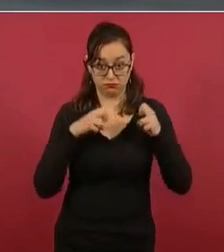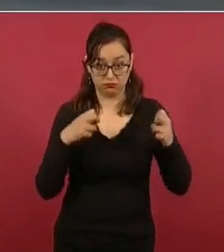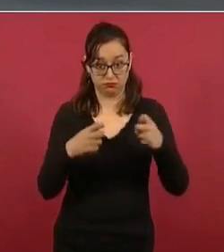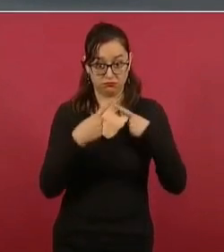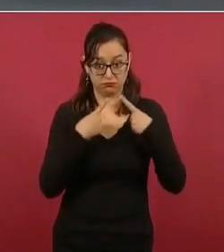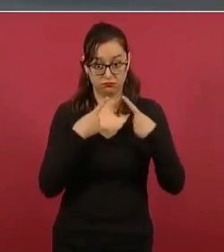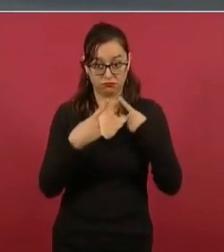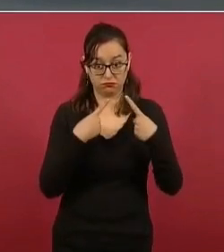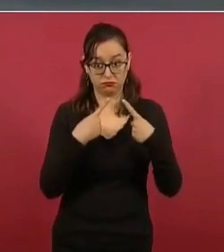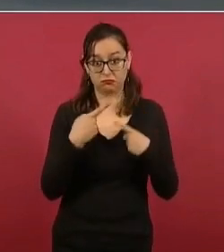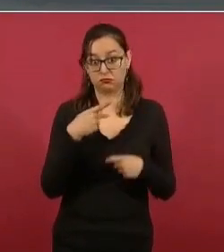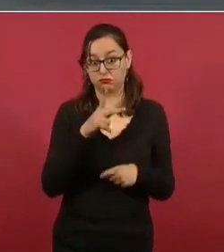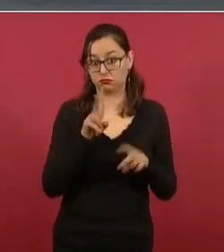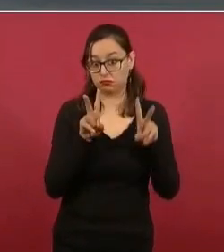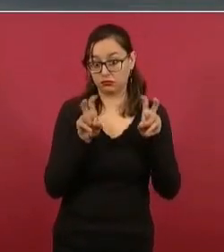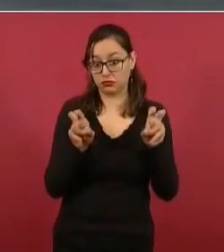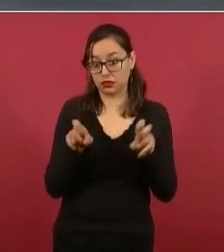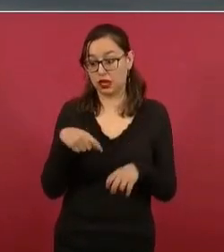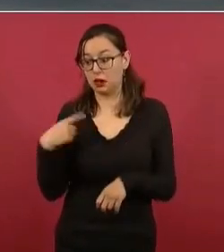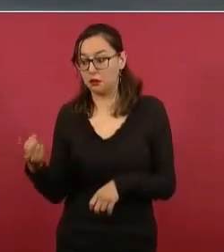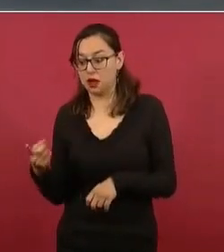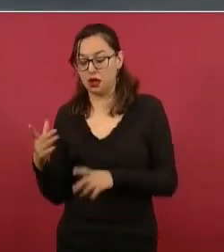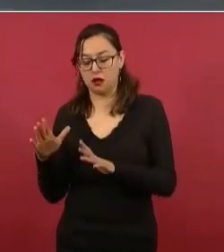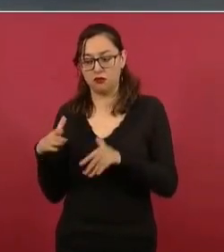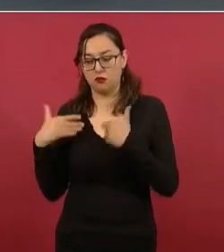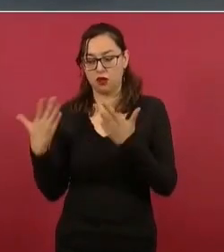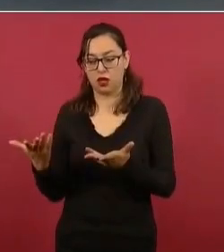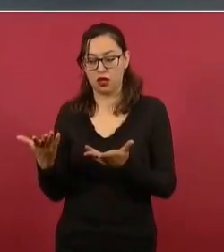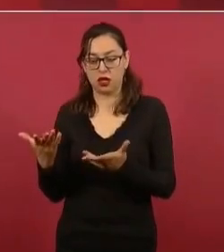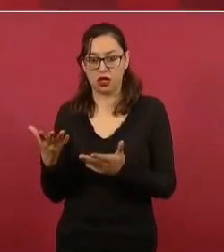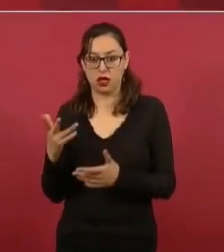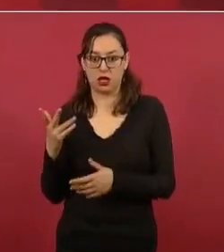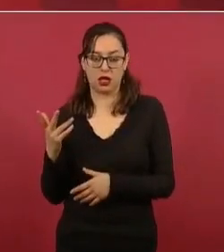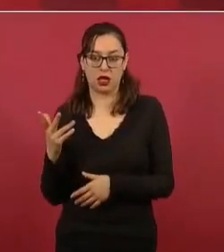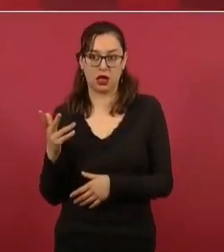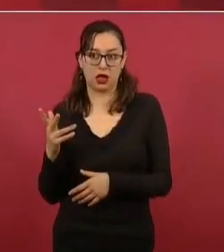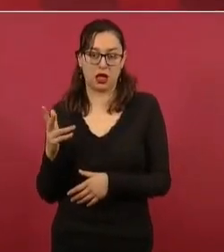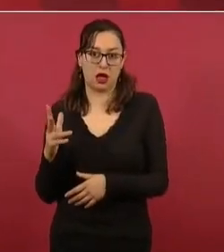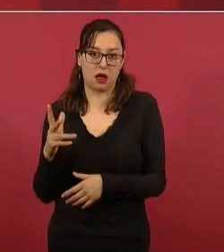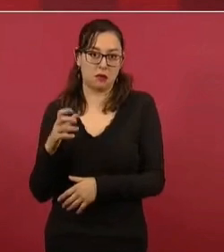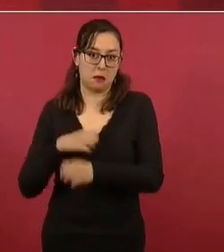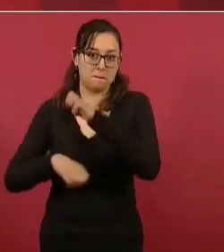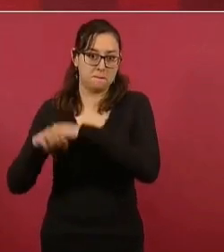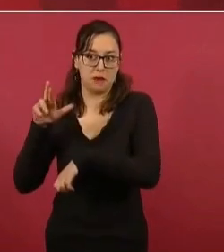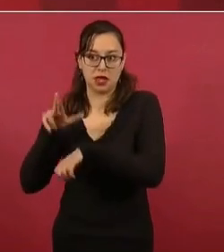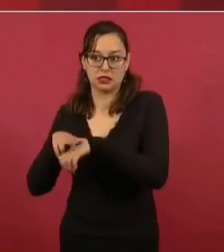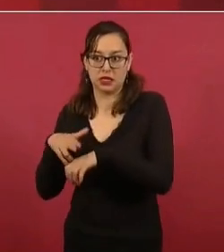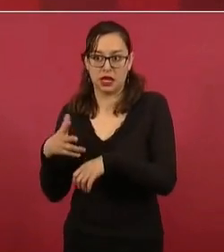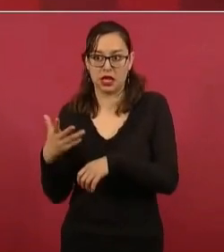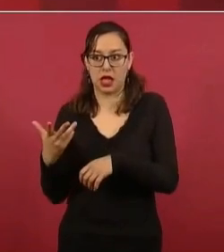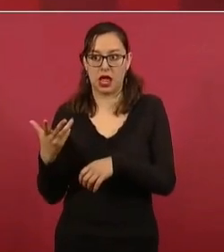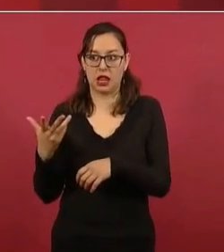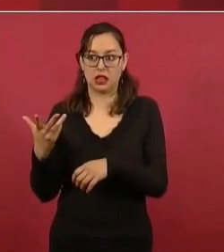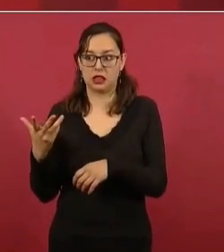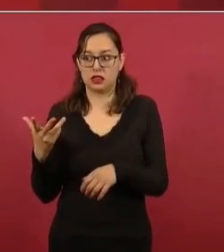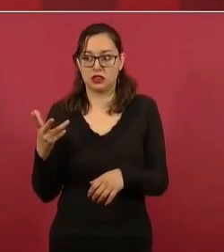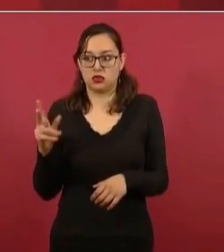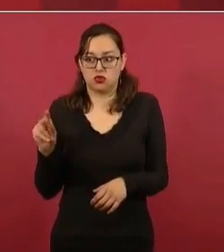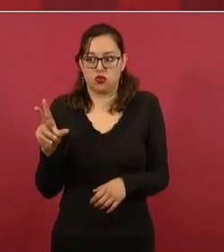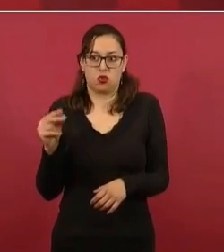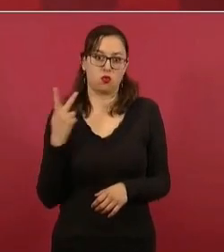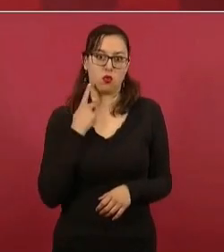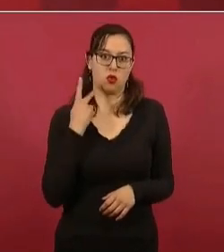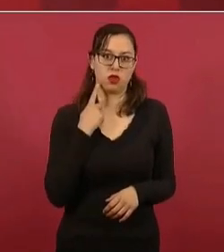este asunto, sí, aunque sea técnico y no político? Sí, no, es que la política se